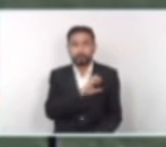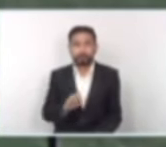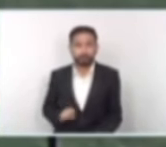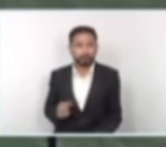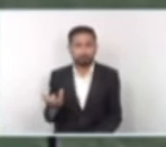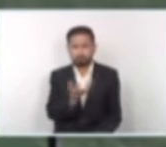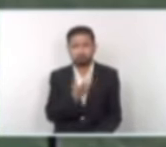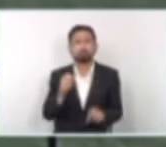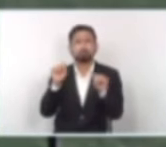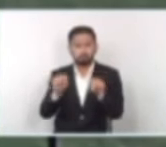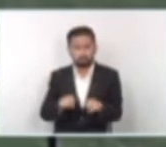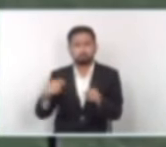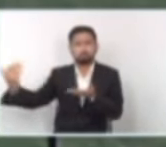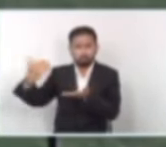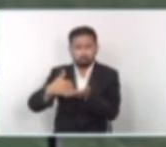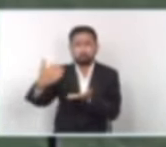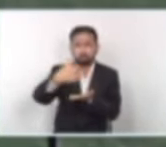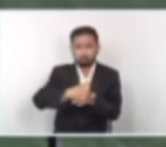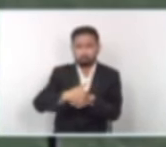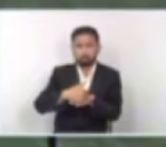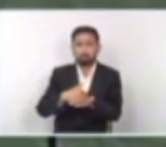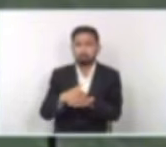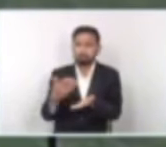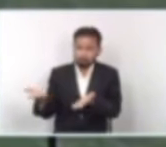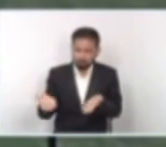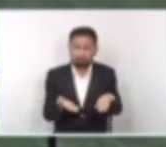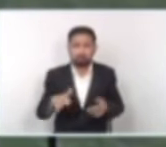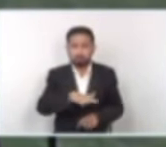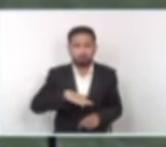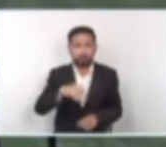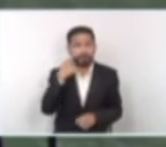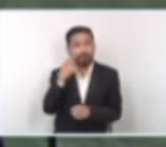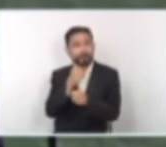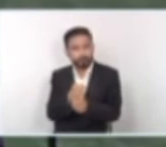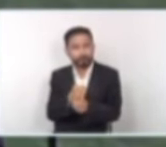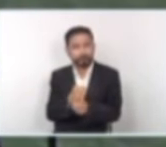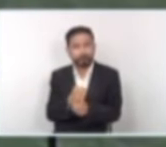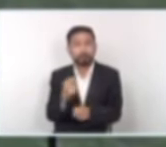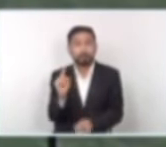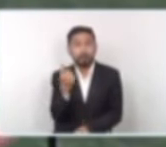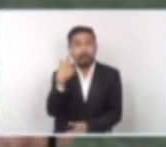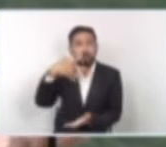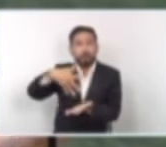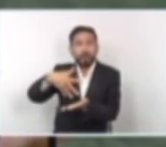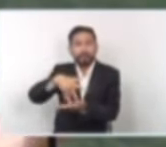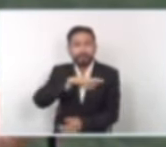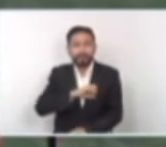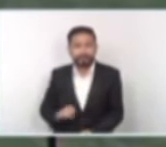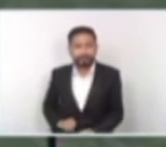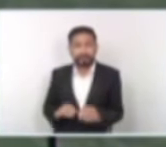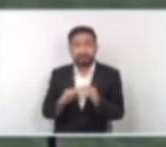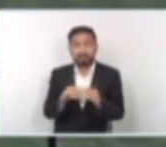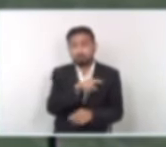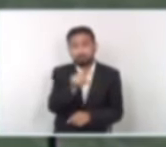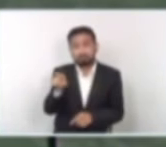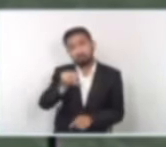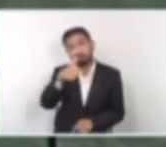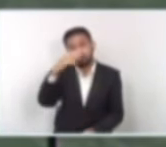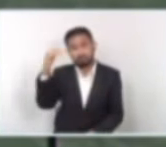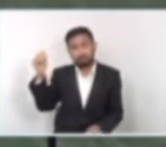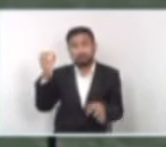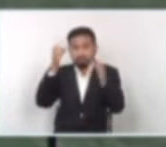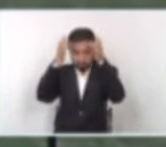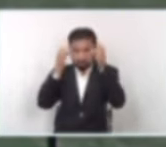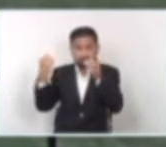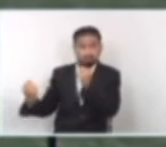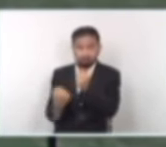tienen cabida. Ofrecemos este espacio seguro principalmente para nuestra gente, pero también para quienes deseen compartir y contribuir